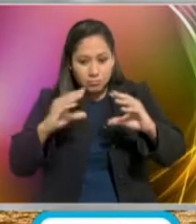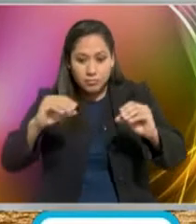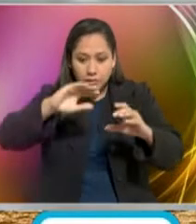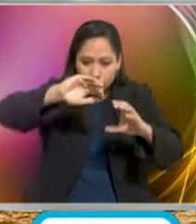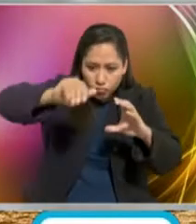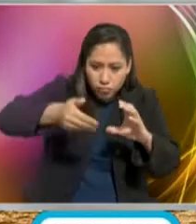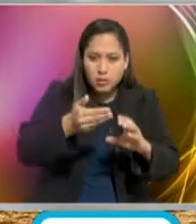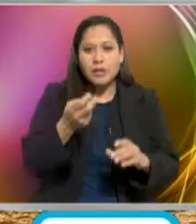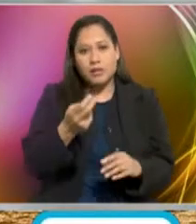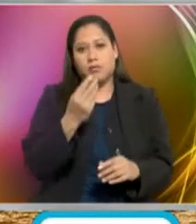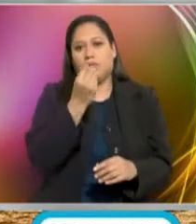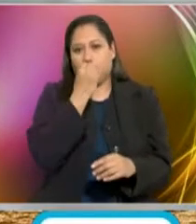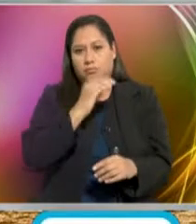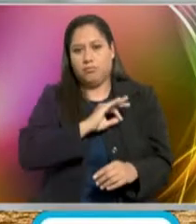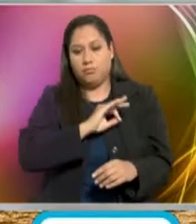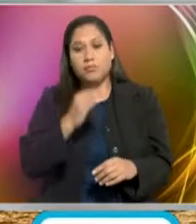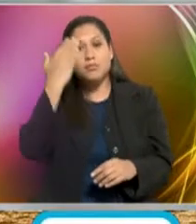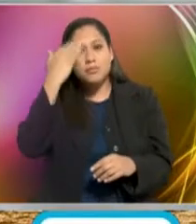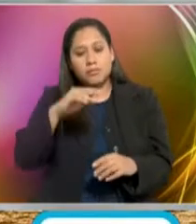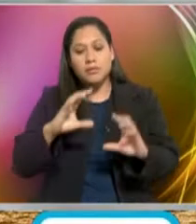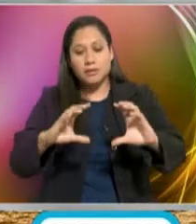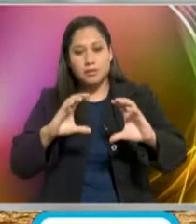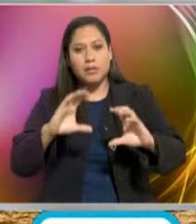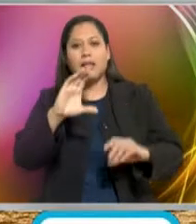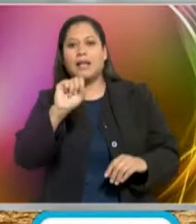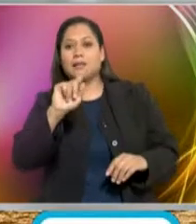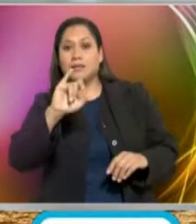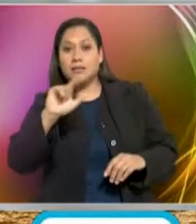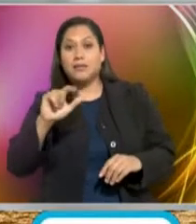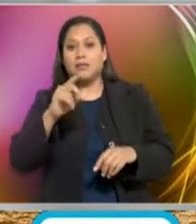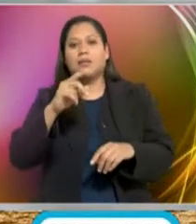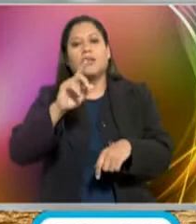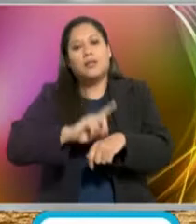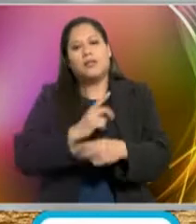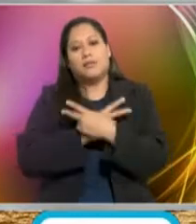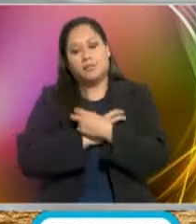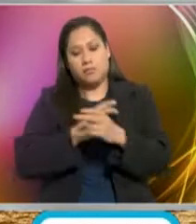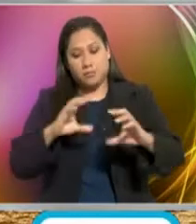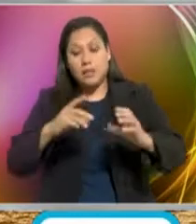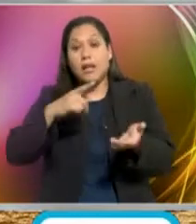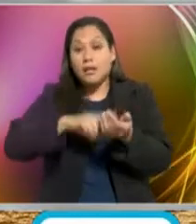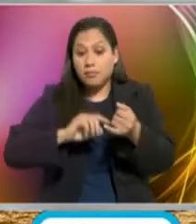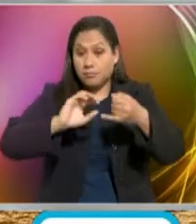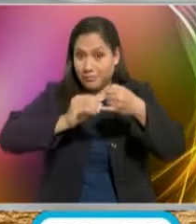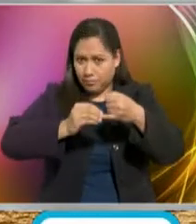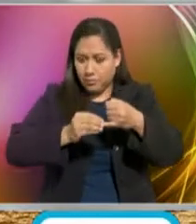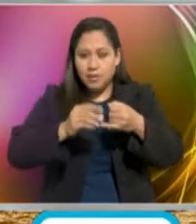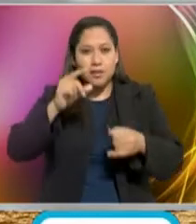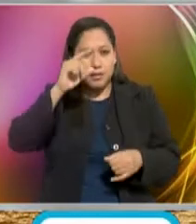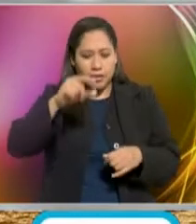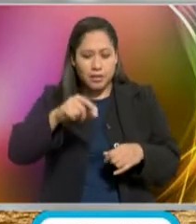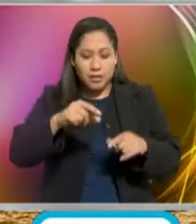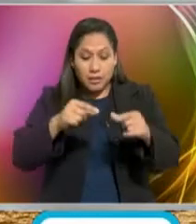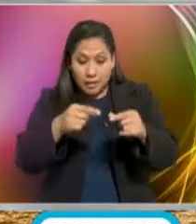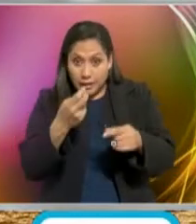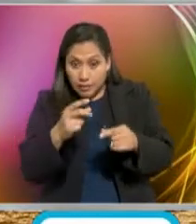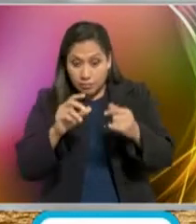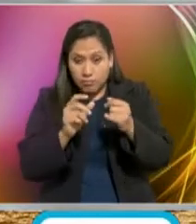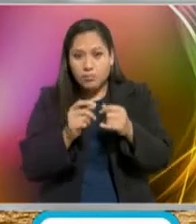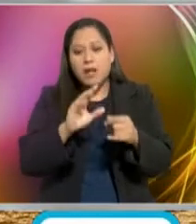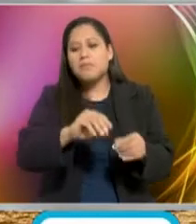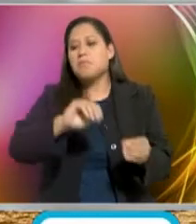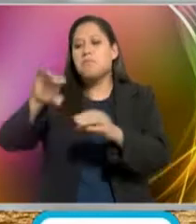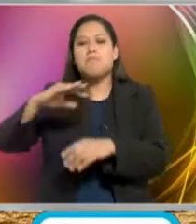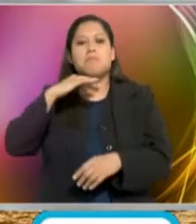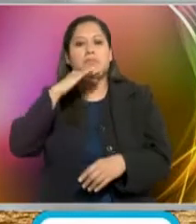de Castilla, sobre todo la que utilizamos en Halloween o en la Sí. ofrenda de muertos, Sí. tiene muchas semillas. Las semillas normalmente pues las